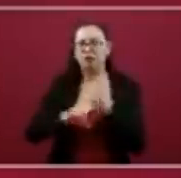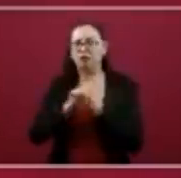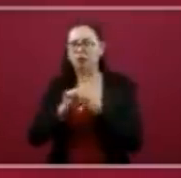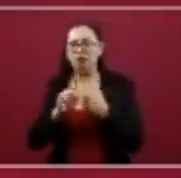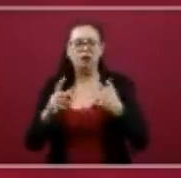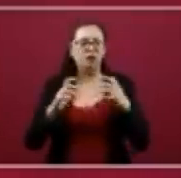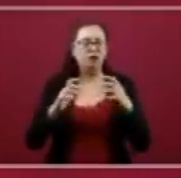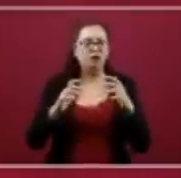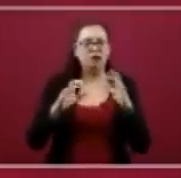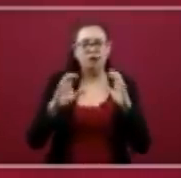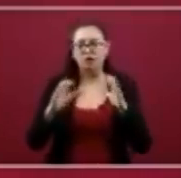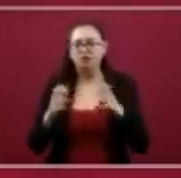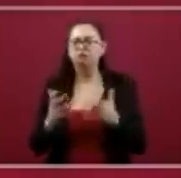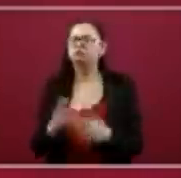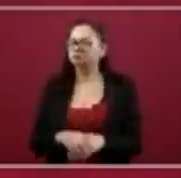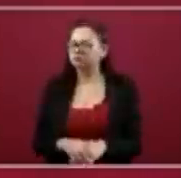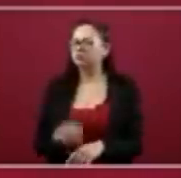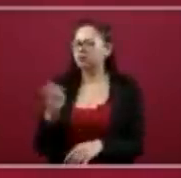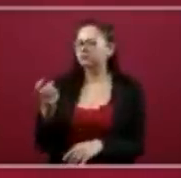a demostrar lo contrario,